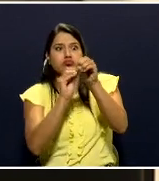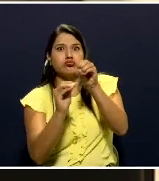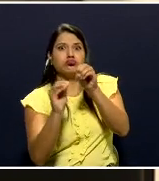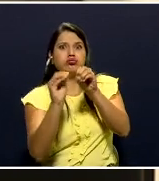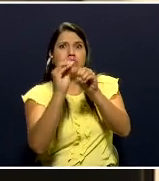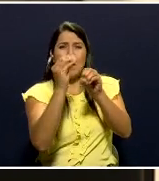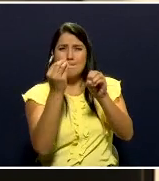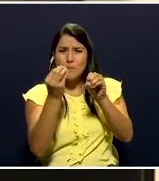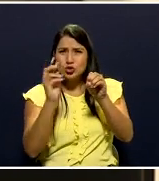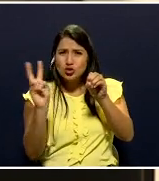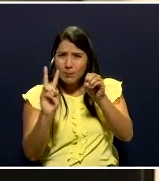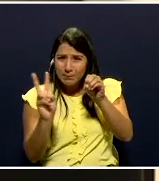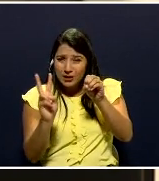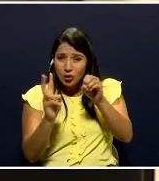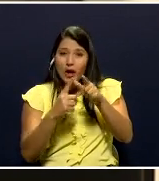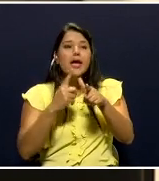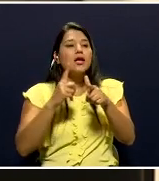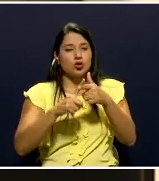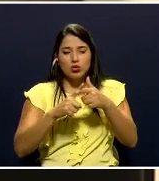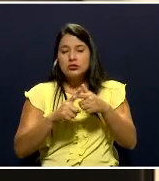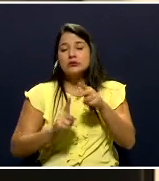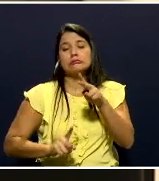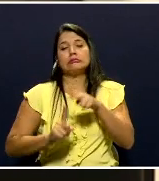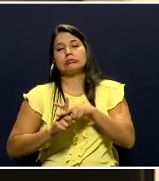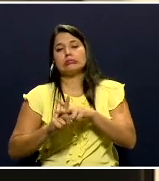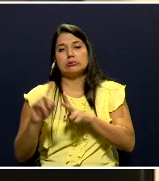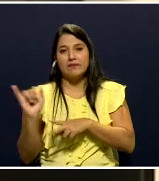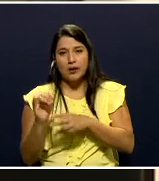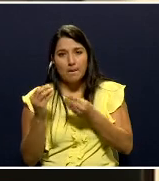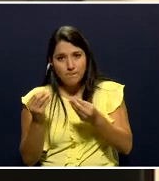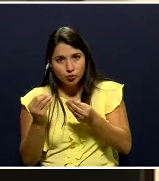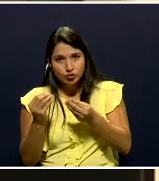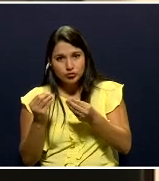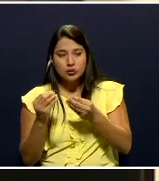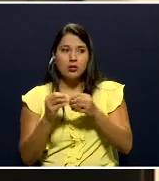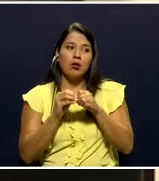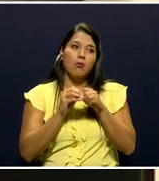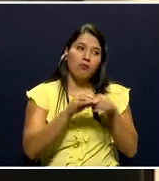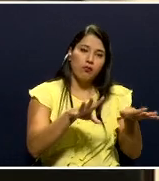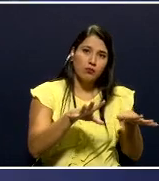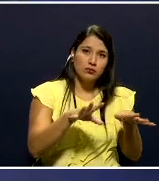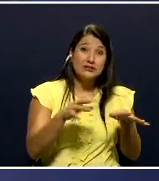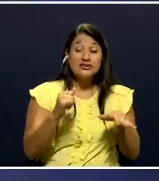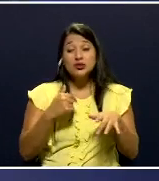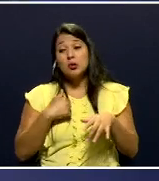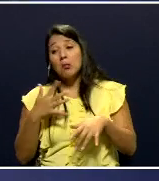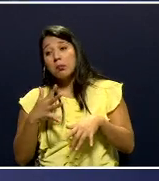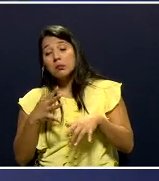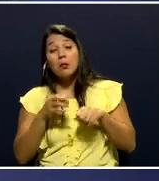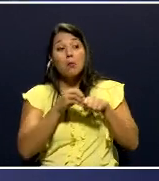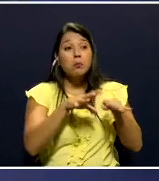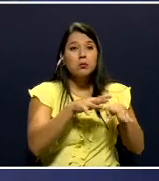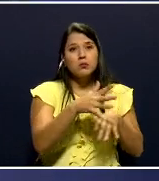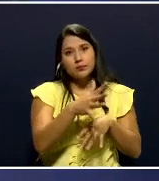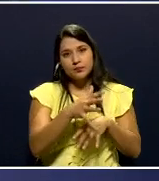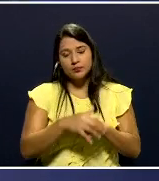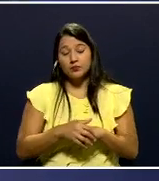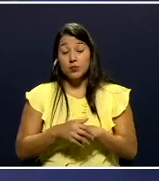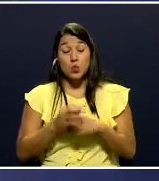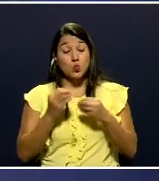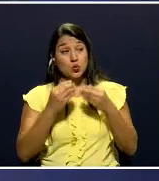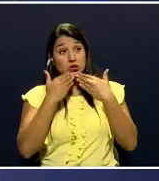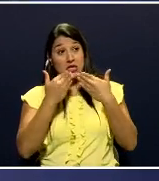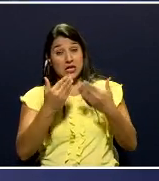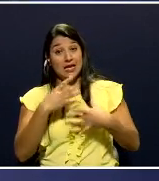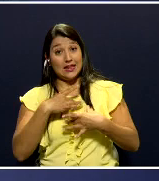entonces contagioso en la siguiente persona, contacto con el que entre el virus. Muchísimas gracias,